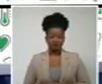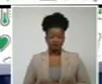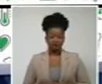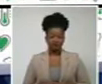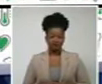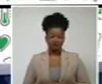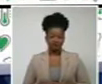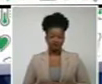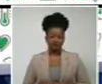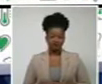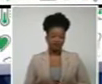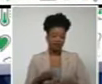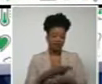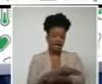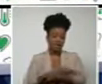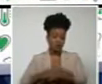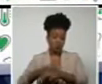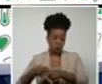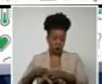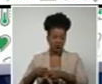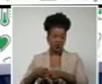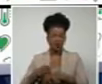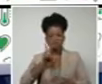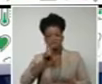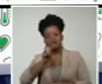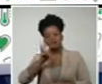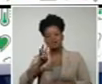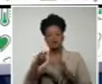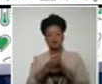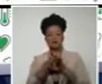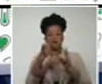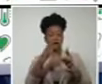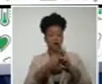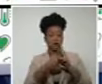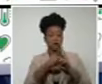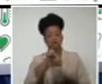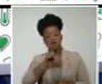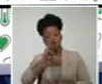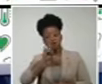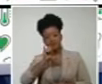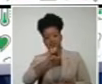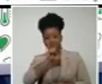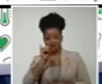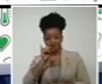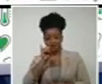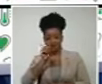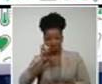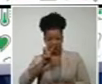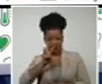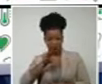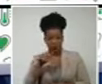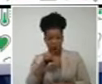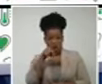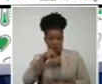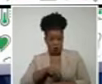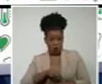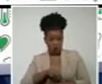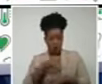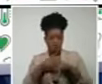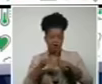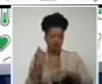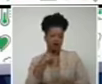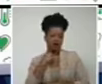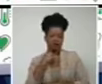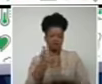La historia marca el 23 de mayo de 1963, o sea, un día como hoy, pero en 1963, como la fecha en la que